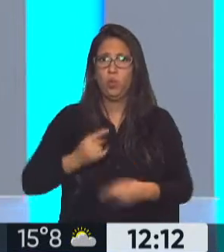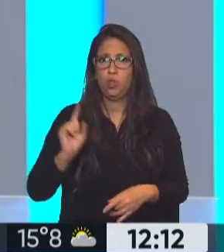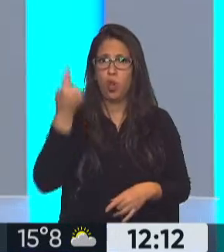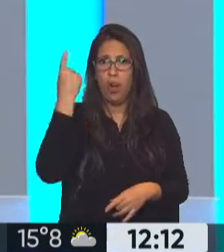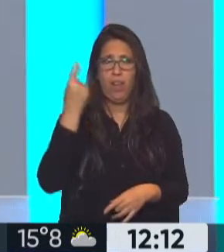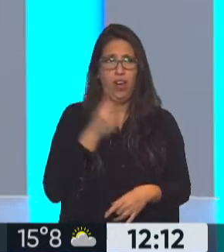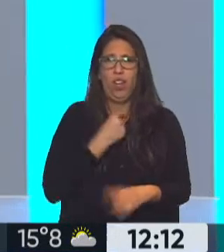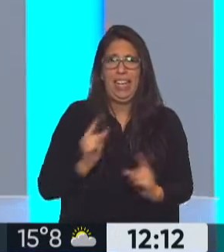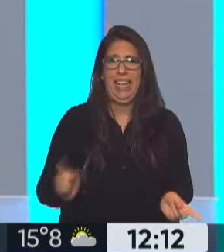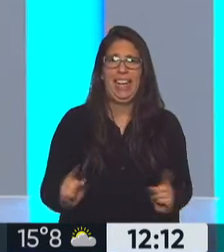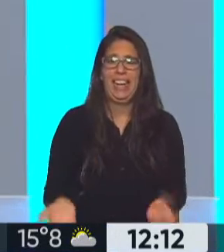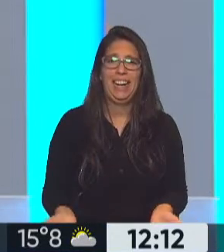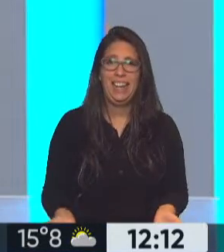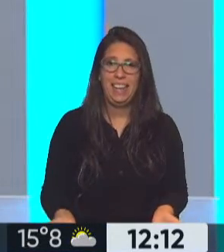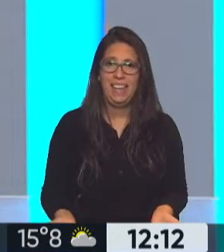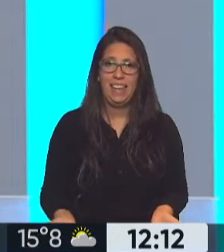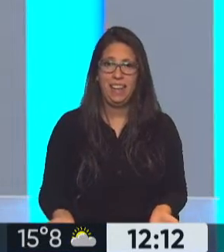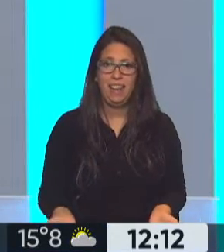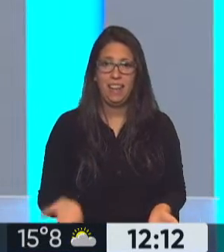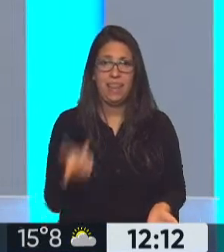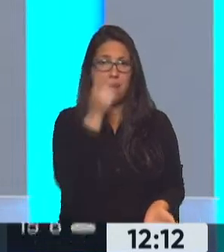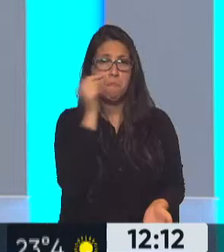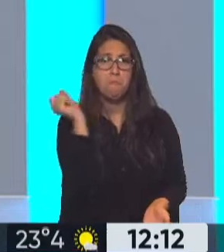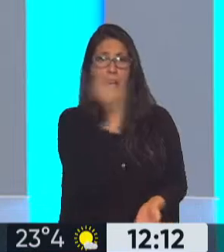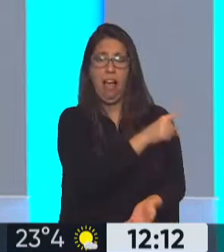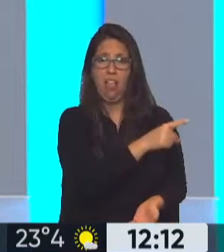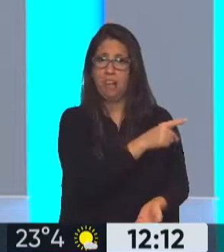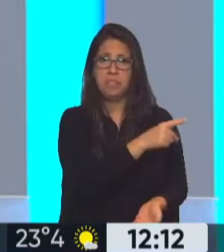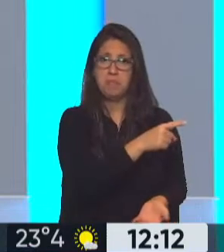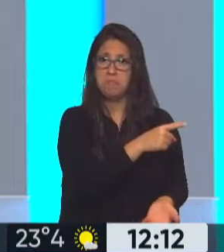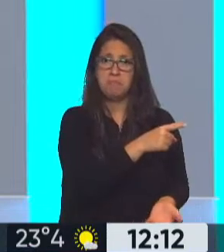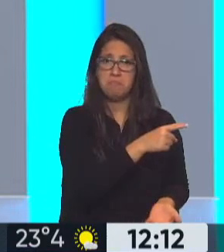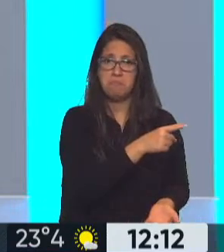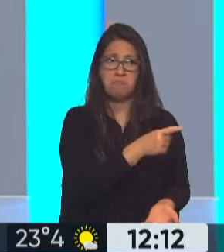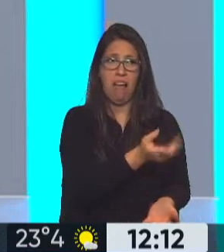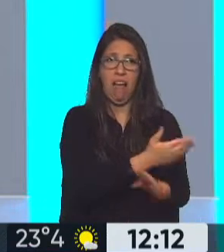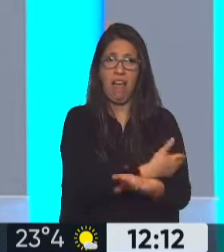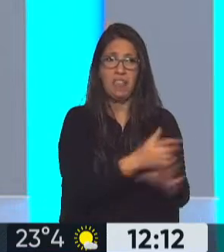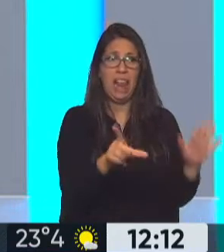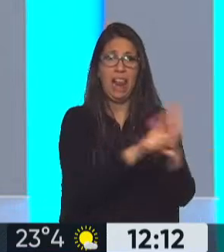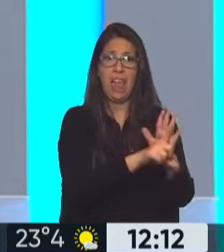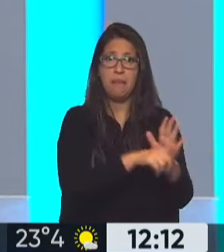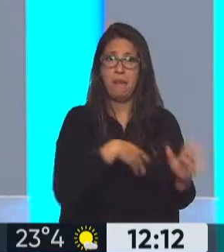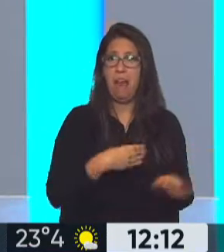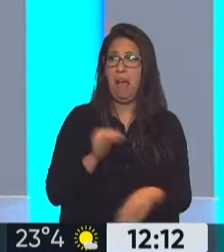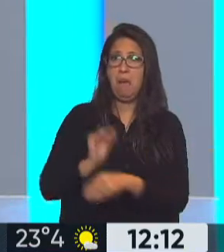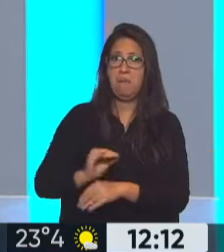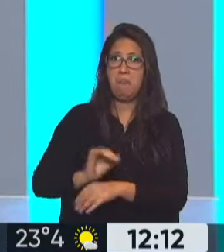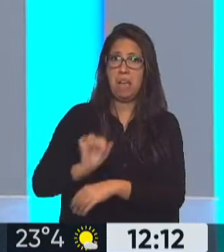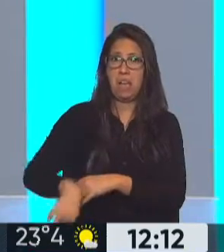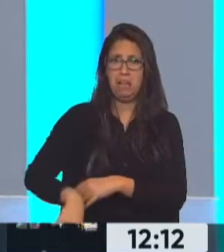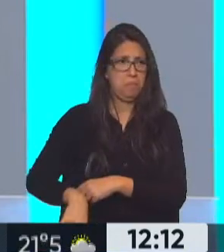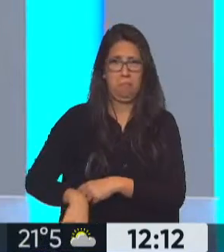evidentemente hasta ahora los progenitores no han necesitado una ley ¿no? Para no hacerse cargo de sus hijos.